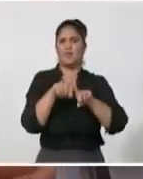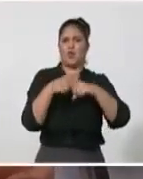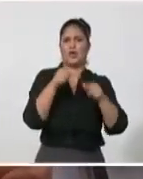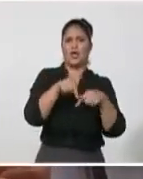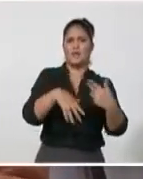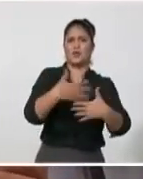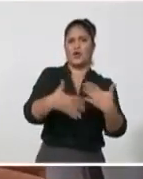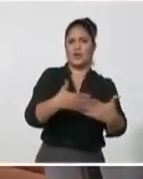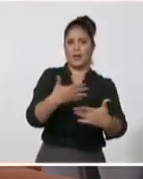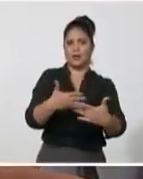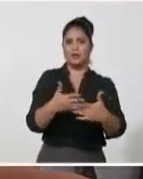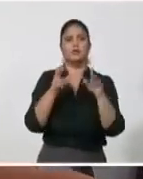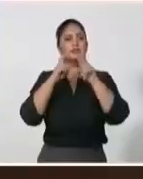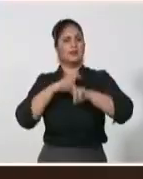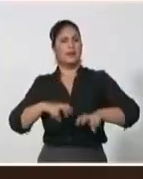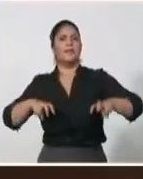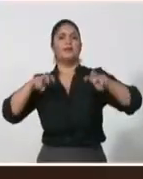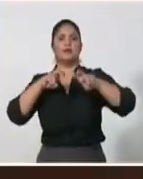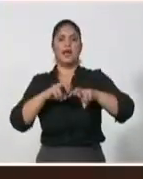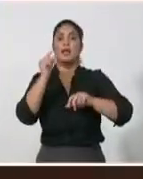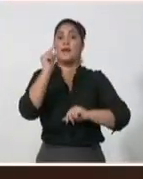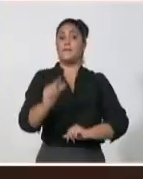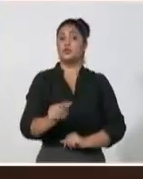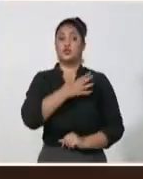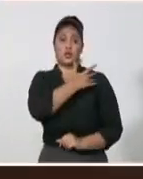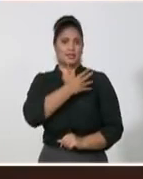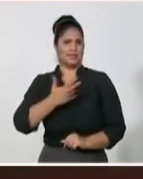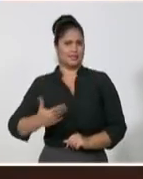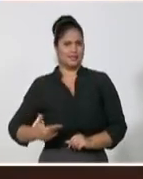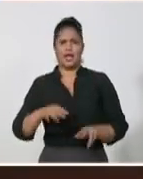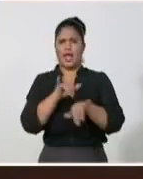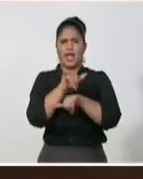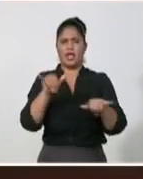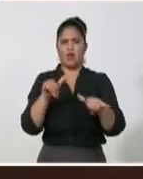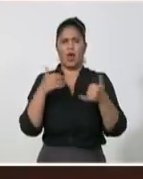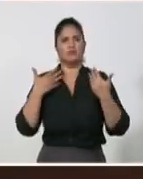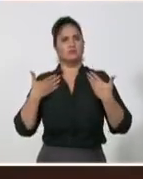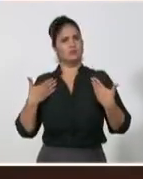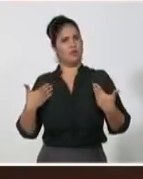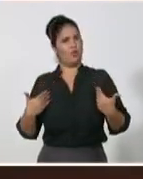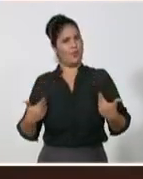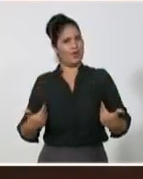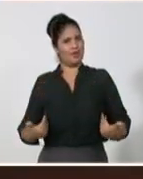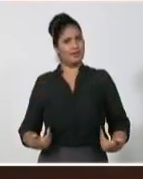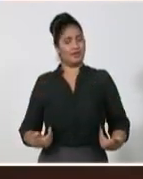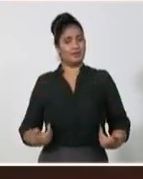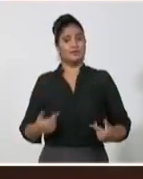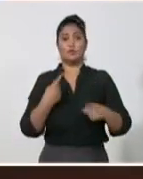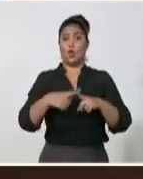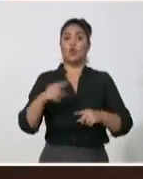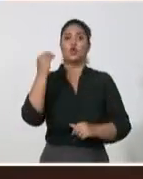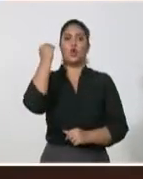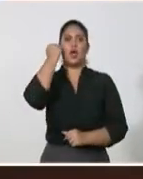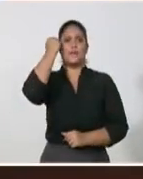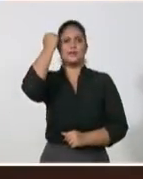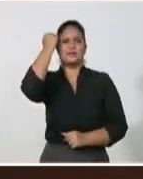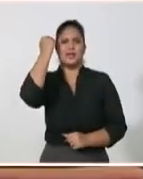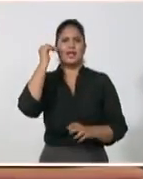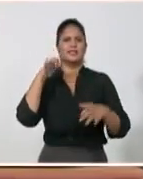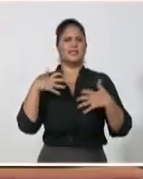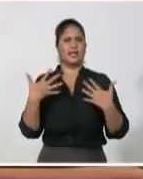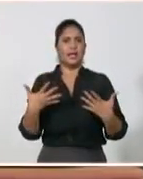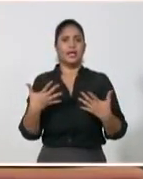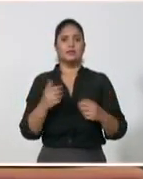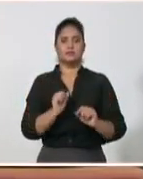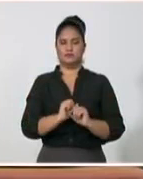tienen que tener modestia y tienen que ser humildes. Otra manera de decir esto es que los cuadros tienen que tener la capacidad para sobreponer el nosotros al yo.